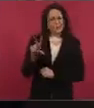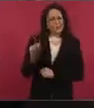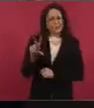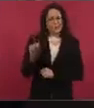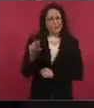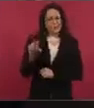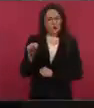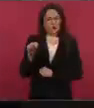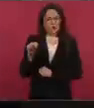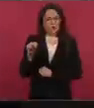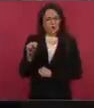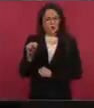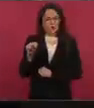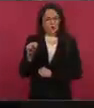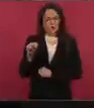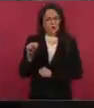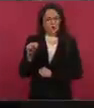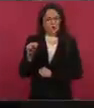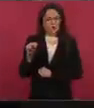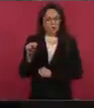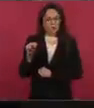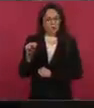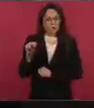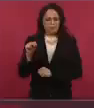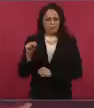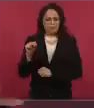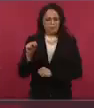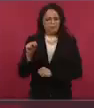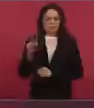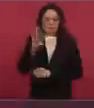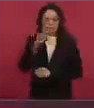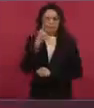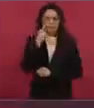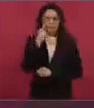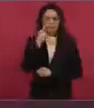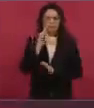algo parecido, ni siquiera tan